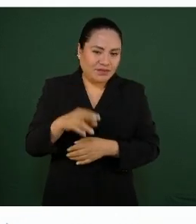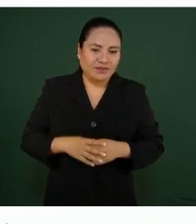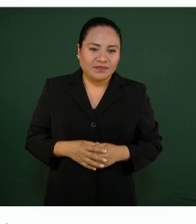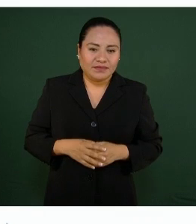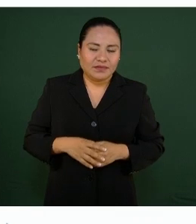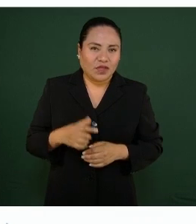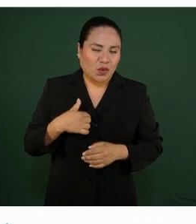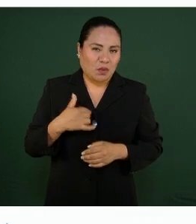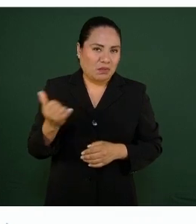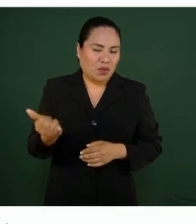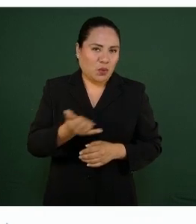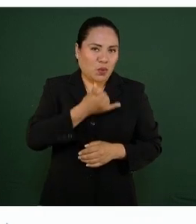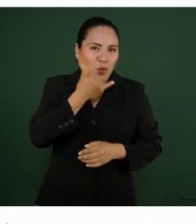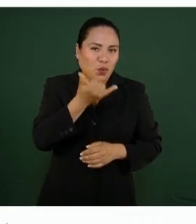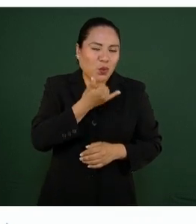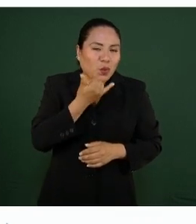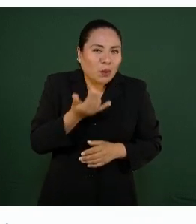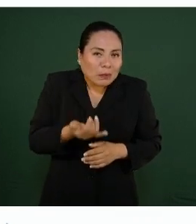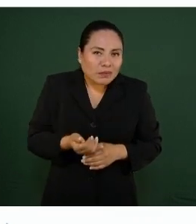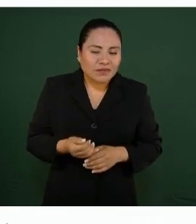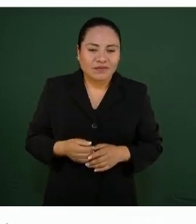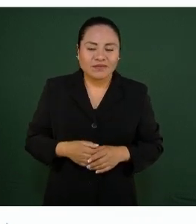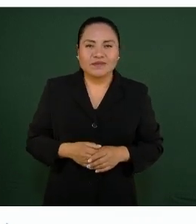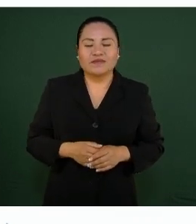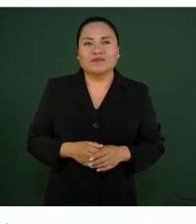me equivoque.